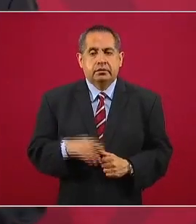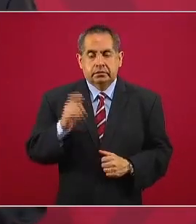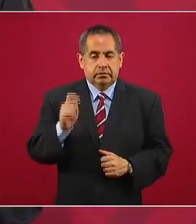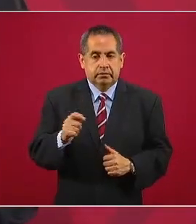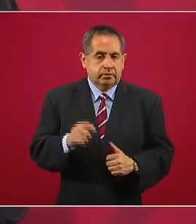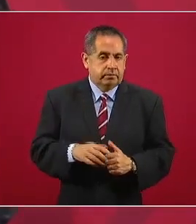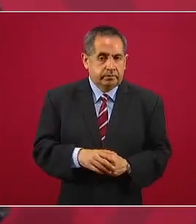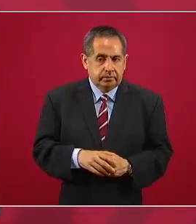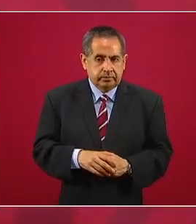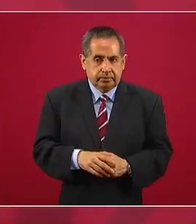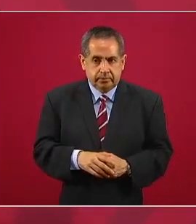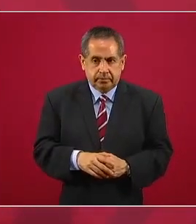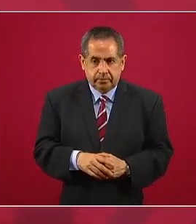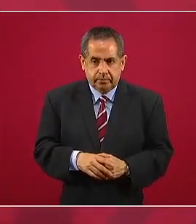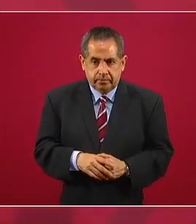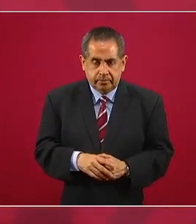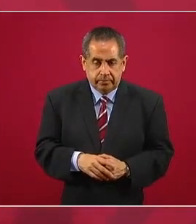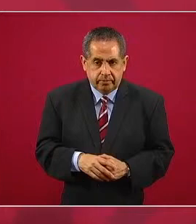tiene